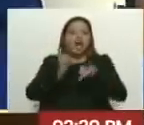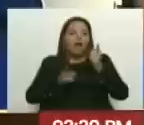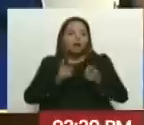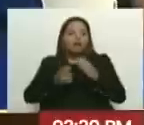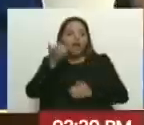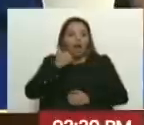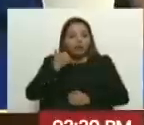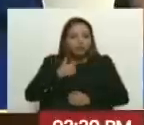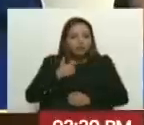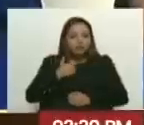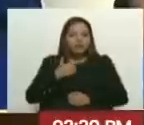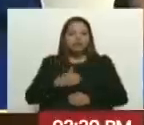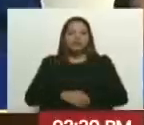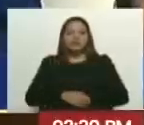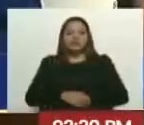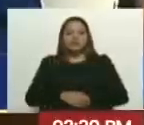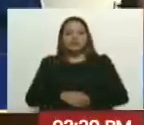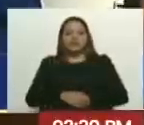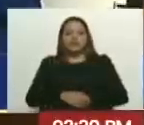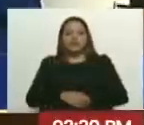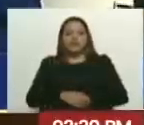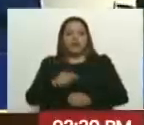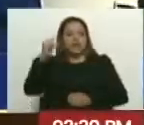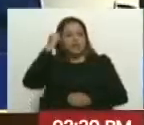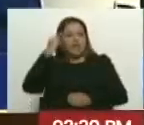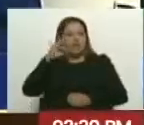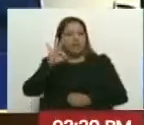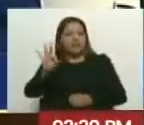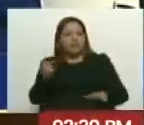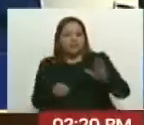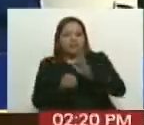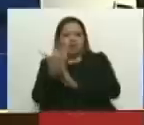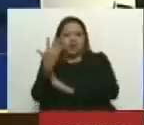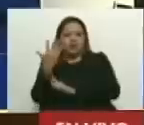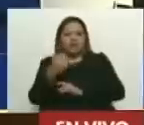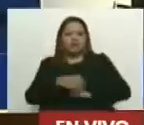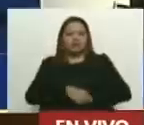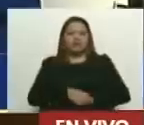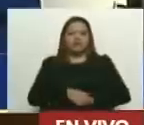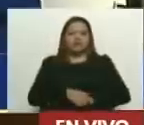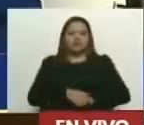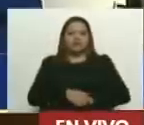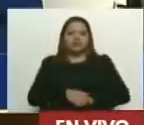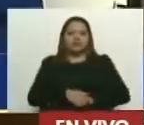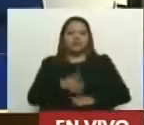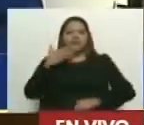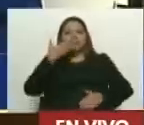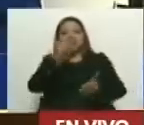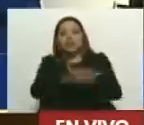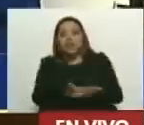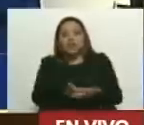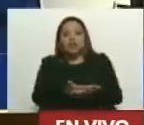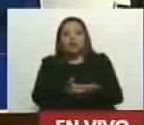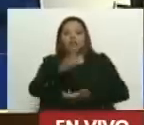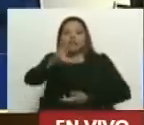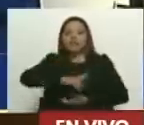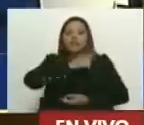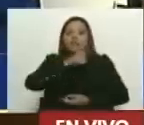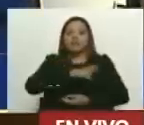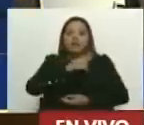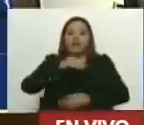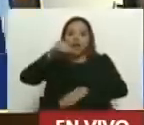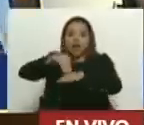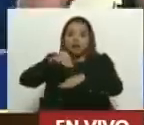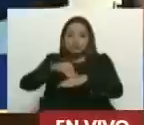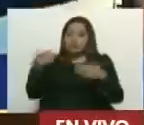que el día 3 de mayo se solicitara de manera formal, y es el anuncio que